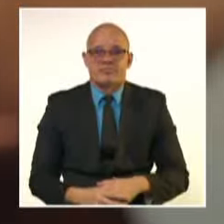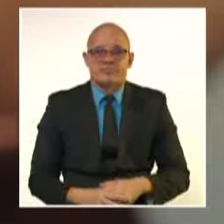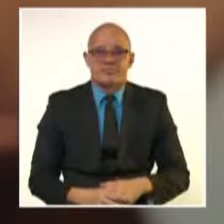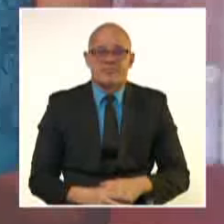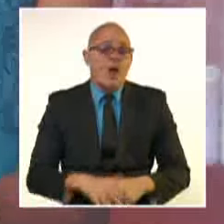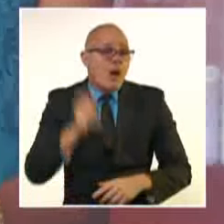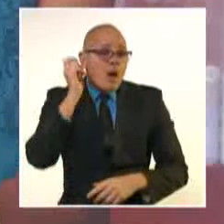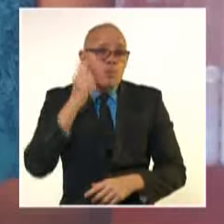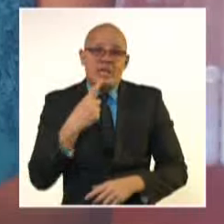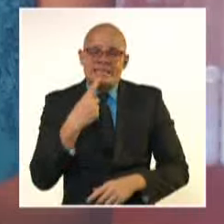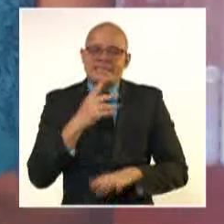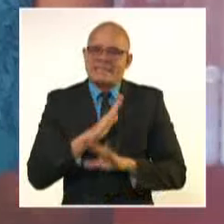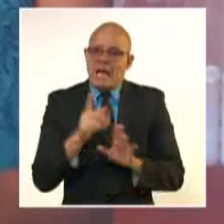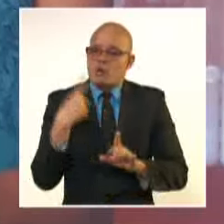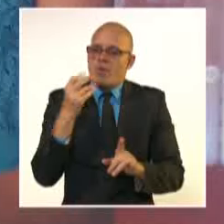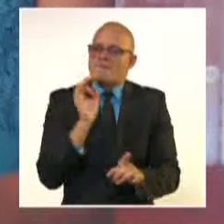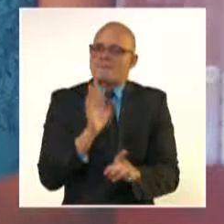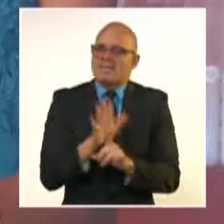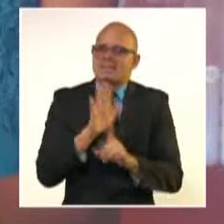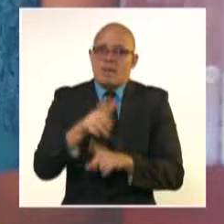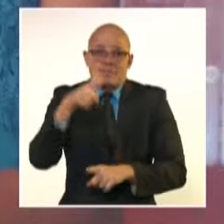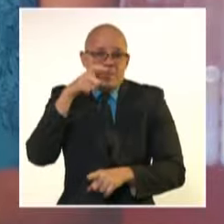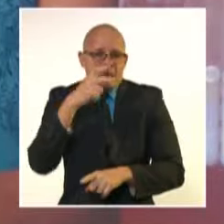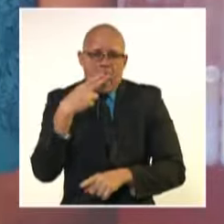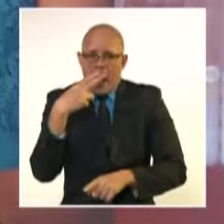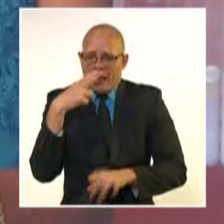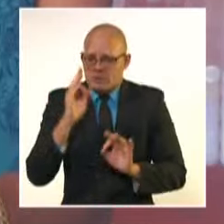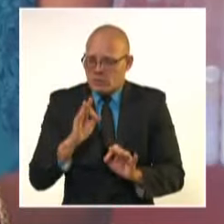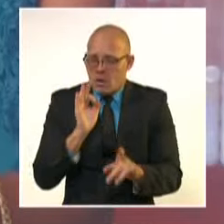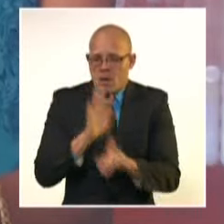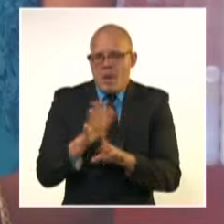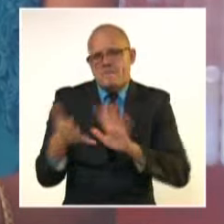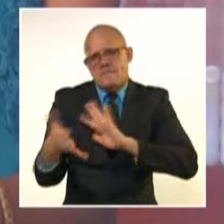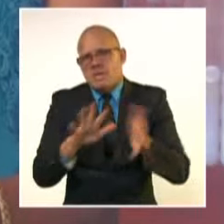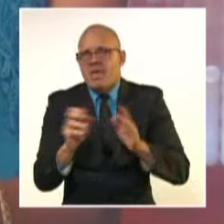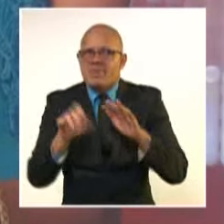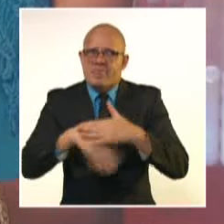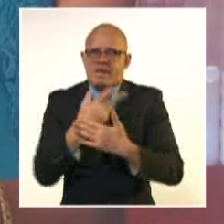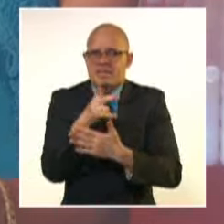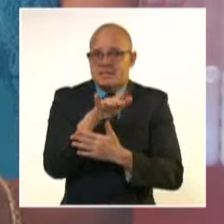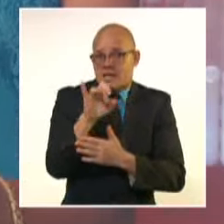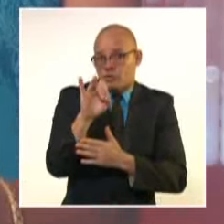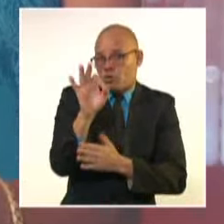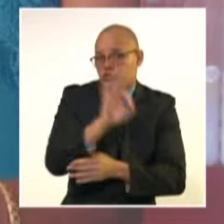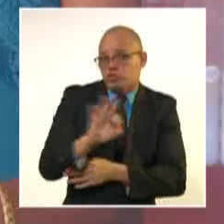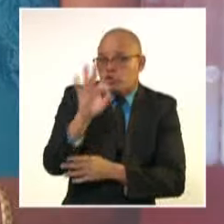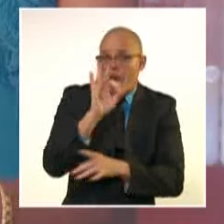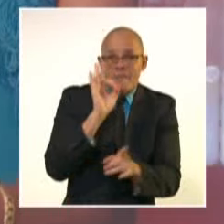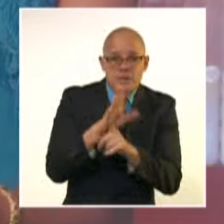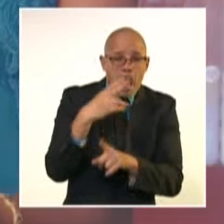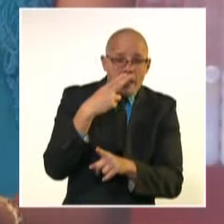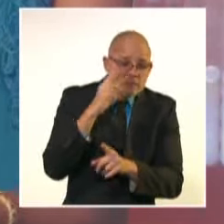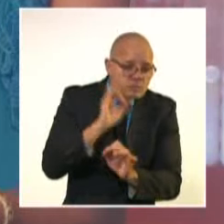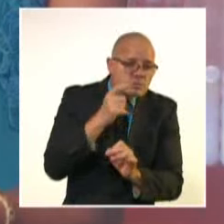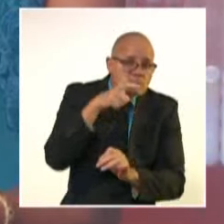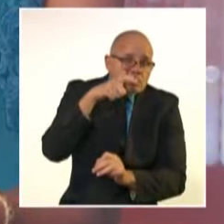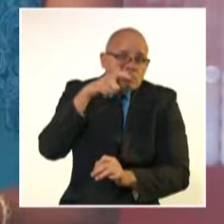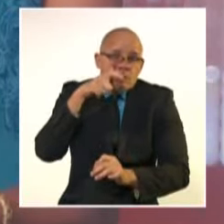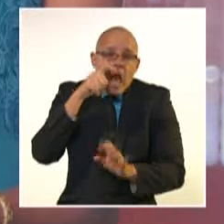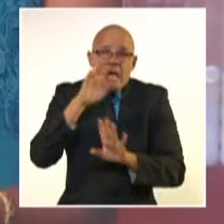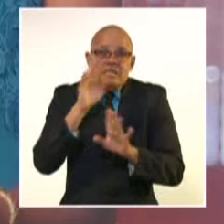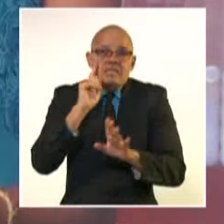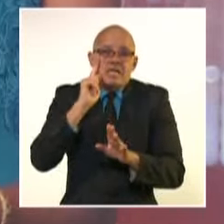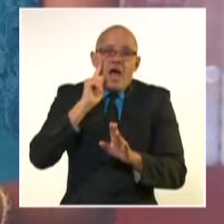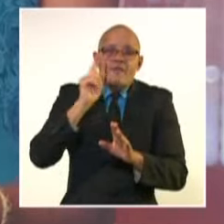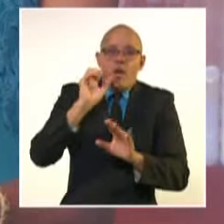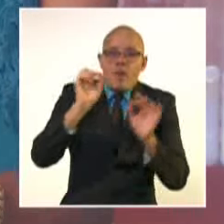una vigilancia desde muy temprano, desde el 17 de octubre prácticamente hasta que ya Melissa se adentró en la